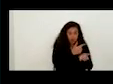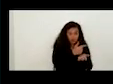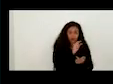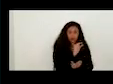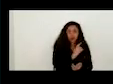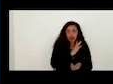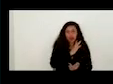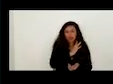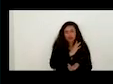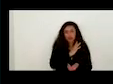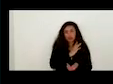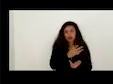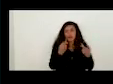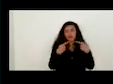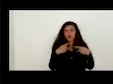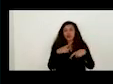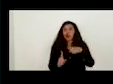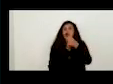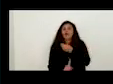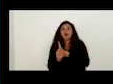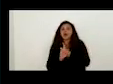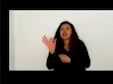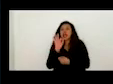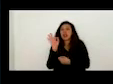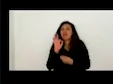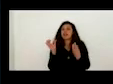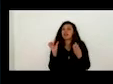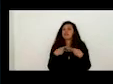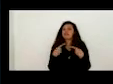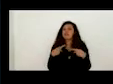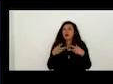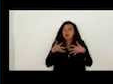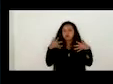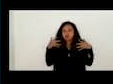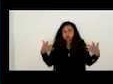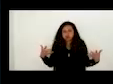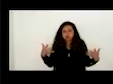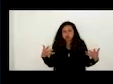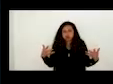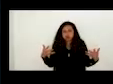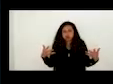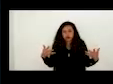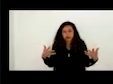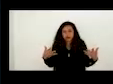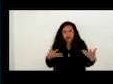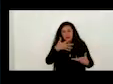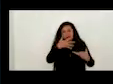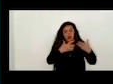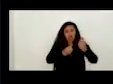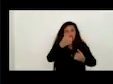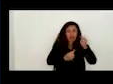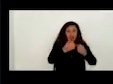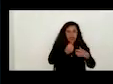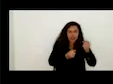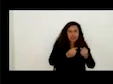es alguien que no tiene un problema tal vez con el peso, no tendría por qué consumir una leche descremada, ya que esta